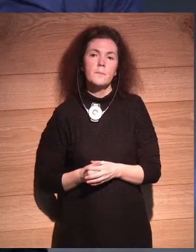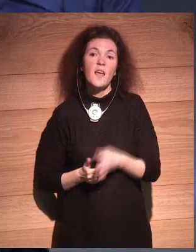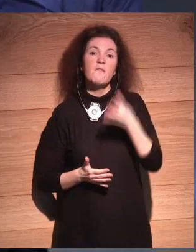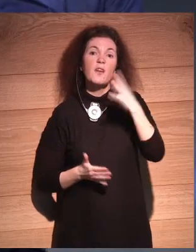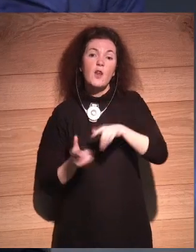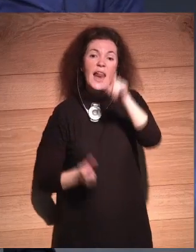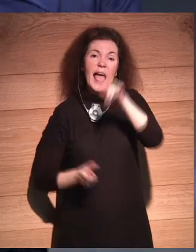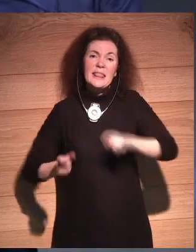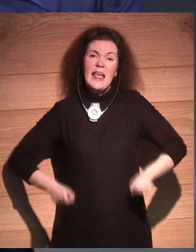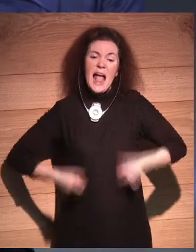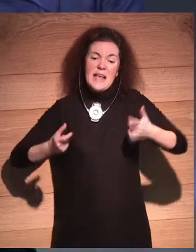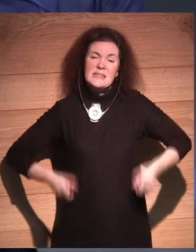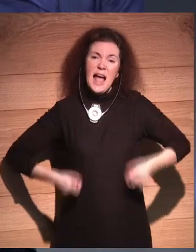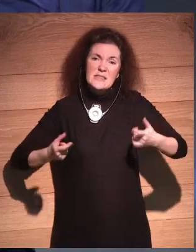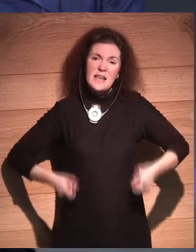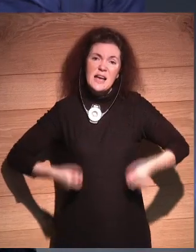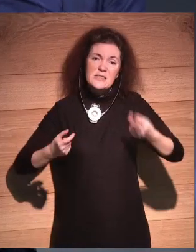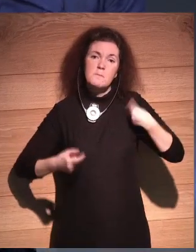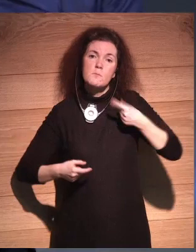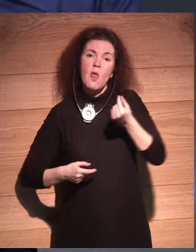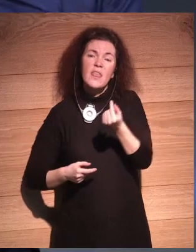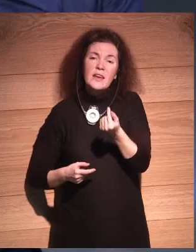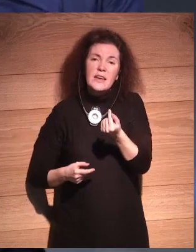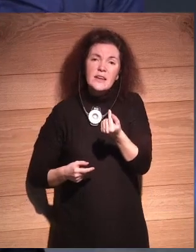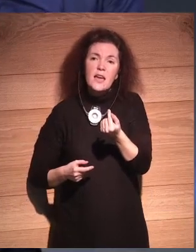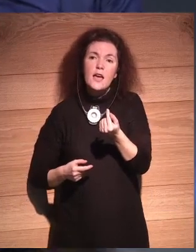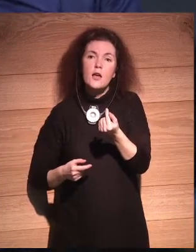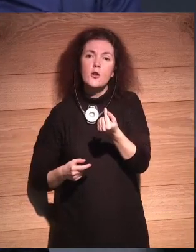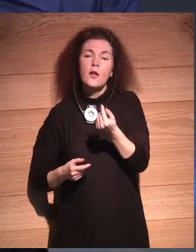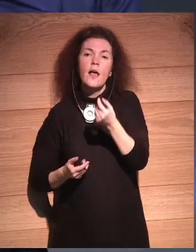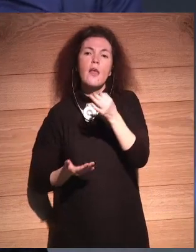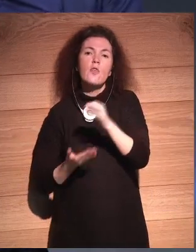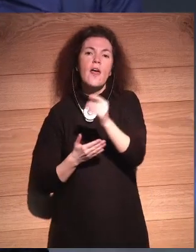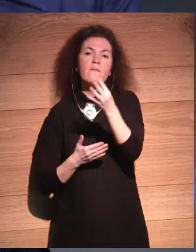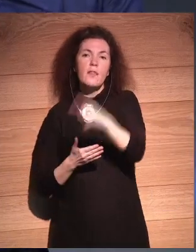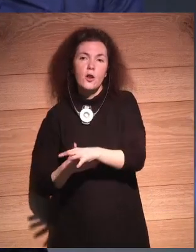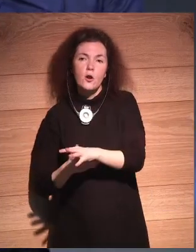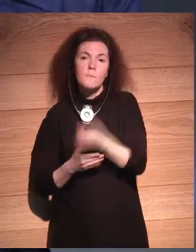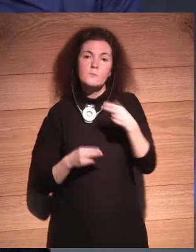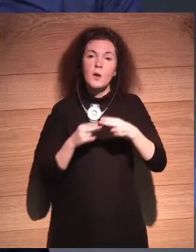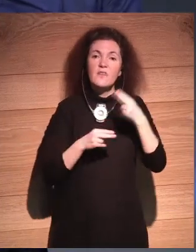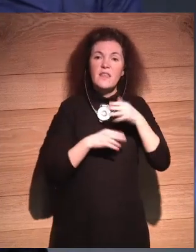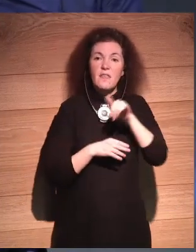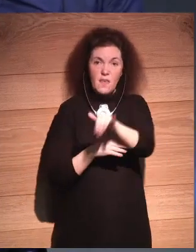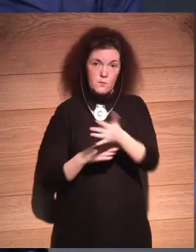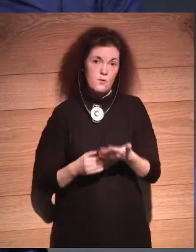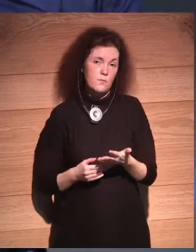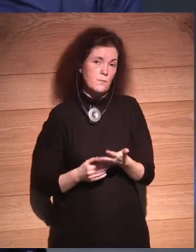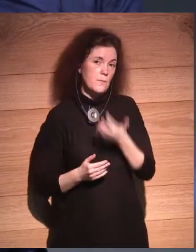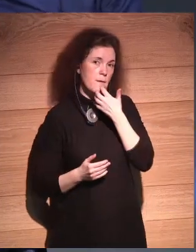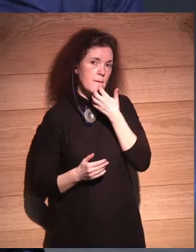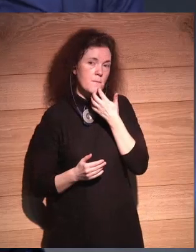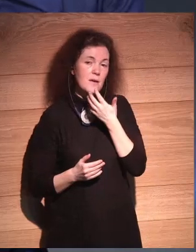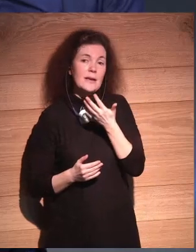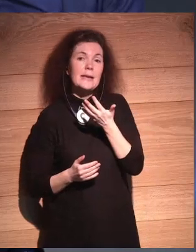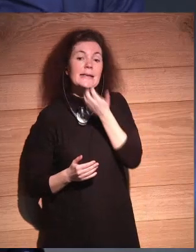la gente gasta debería gastar el mismo dinero a la ciudad de Barcelona que gasta en el billete de avión. Si no